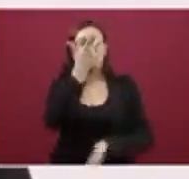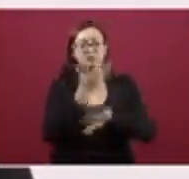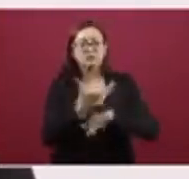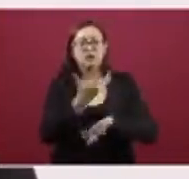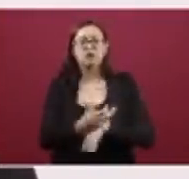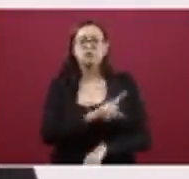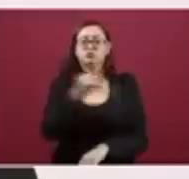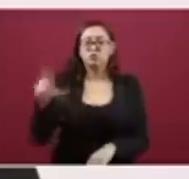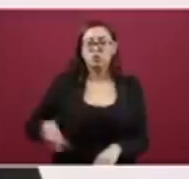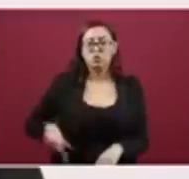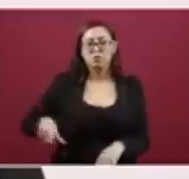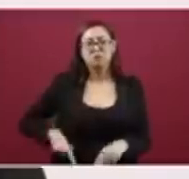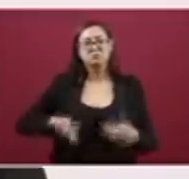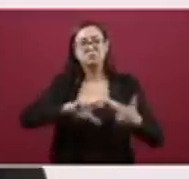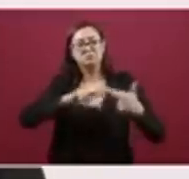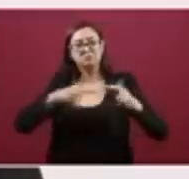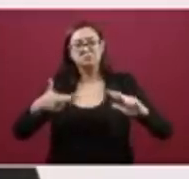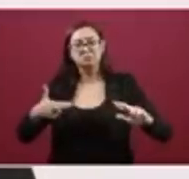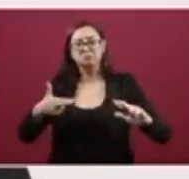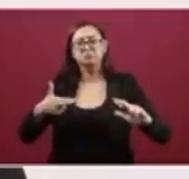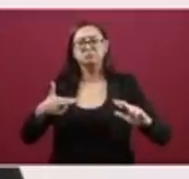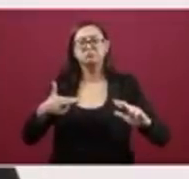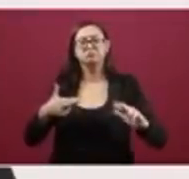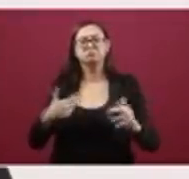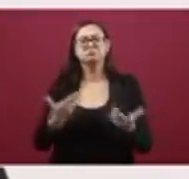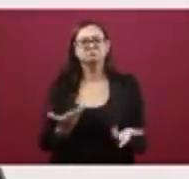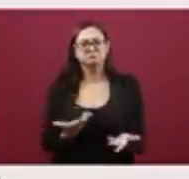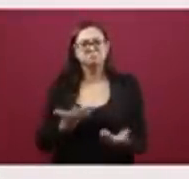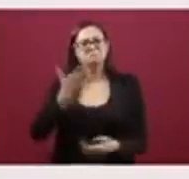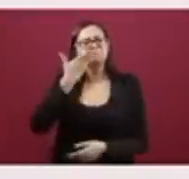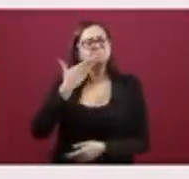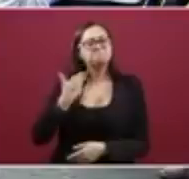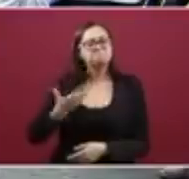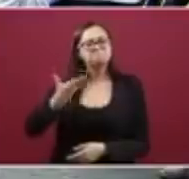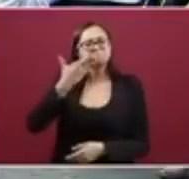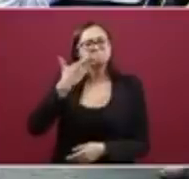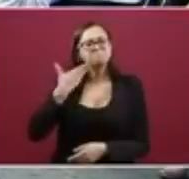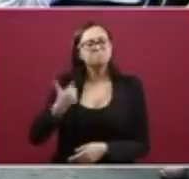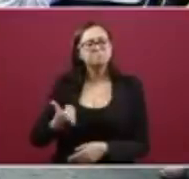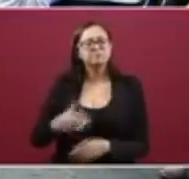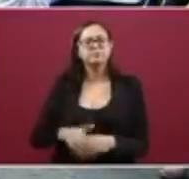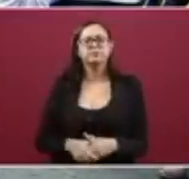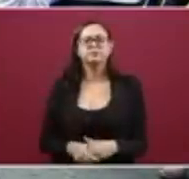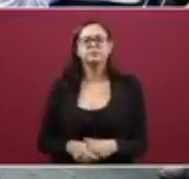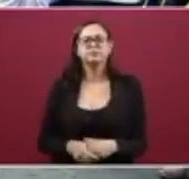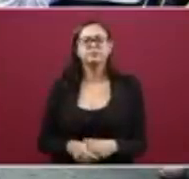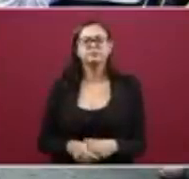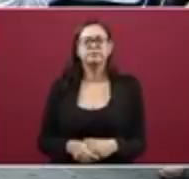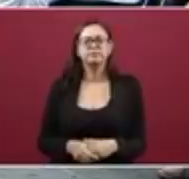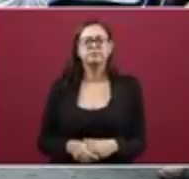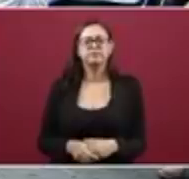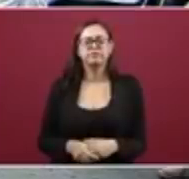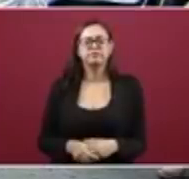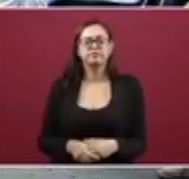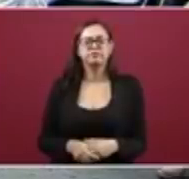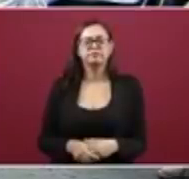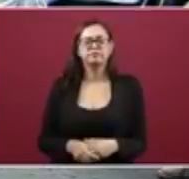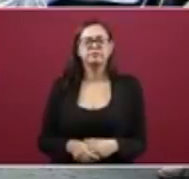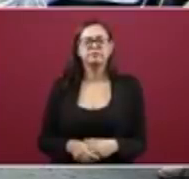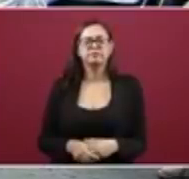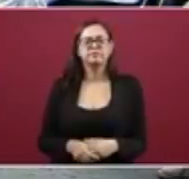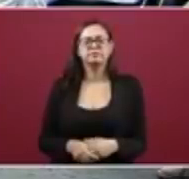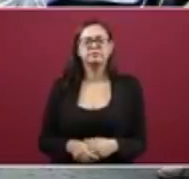de américa ha sido cordial no se usa el